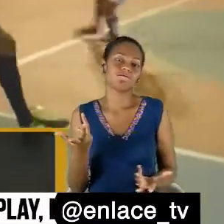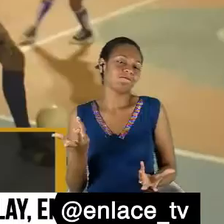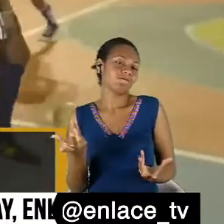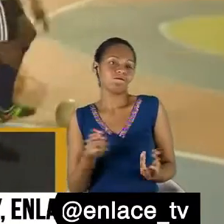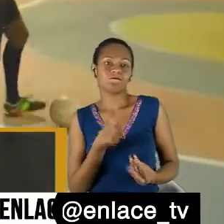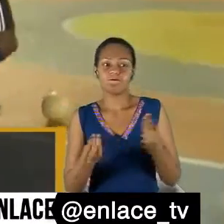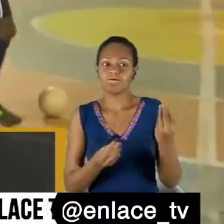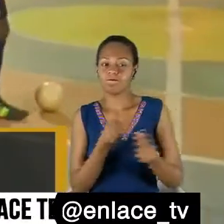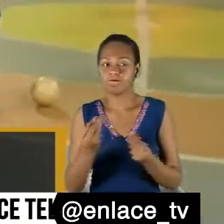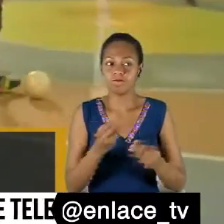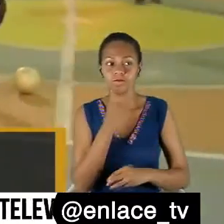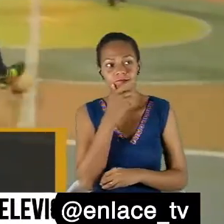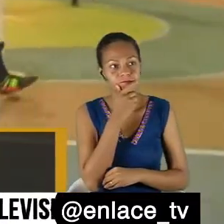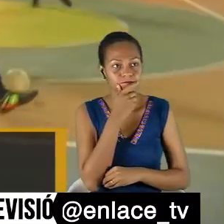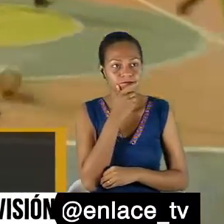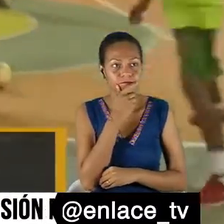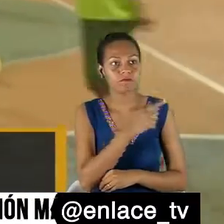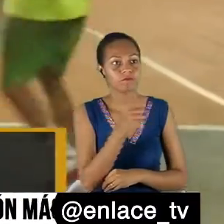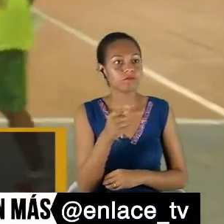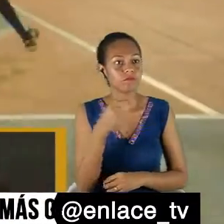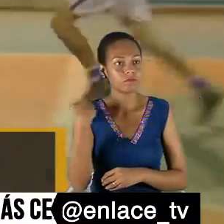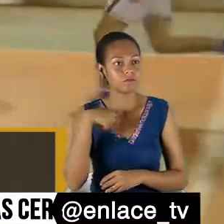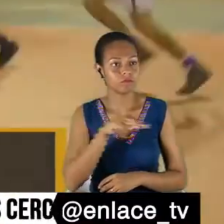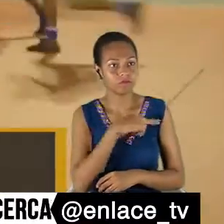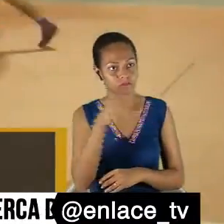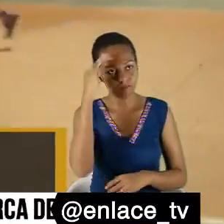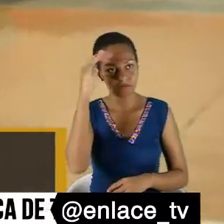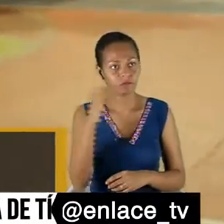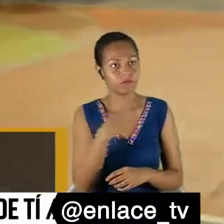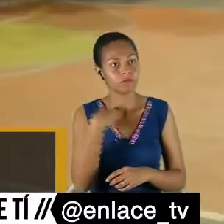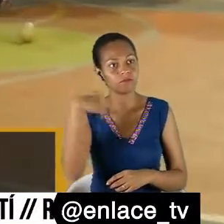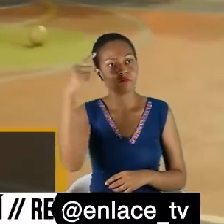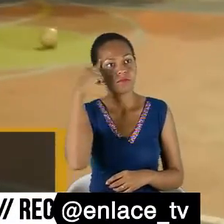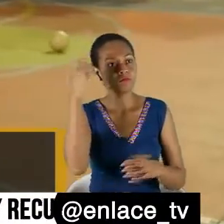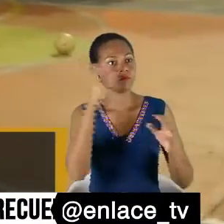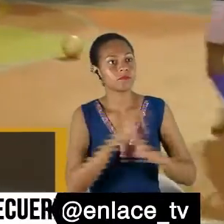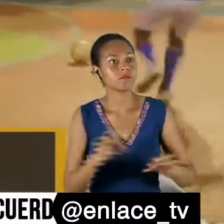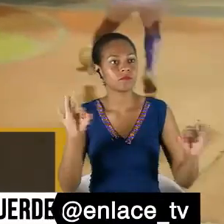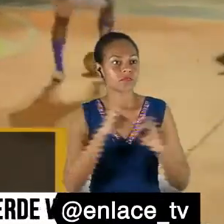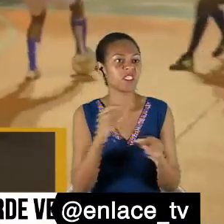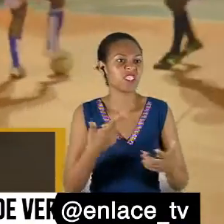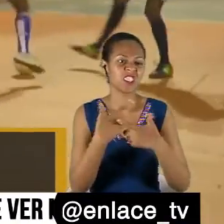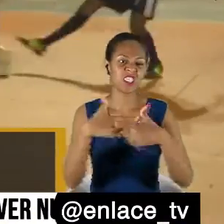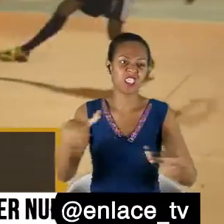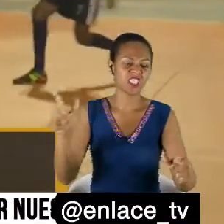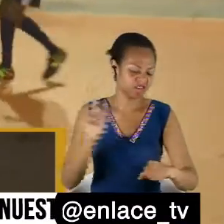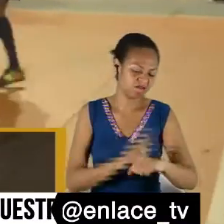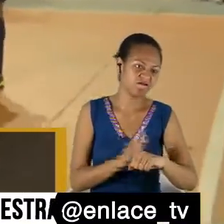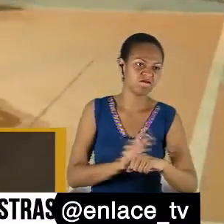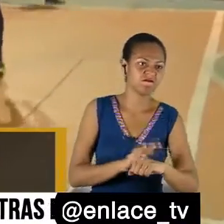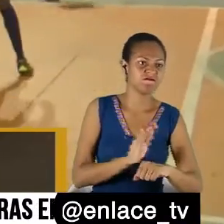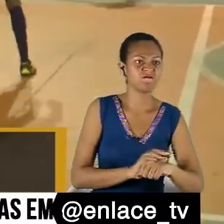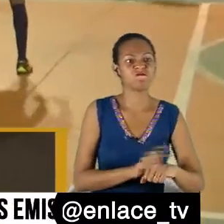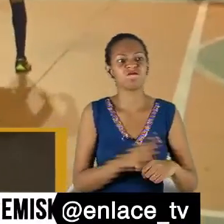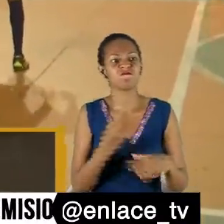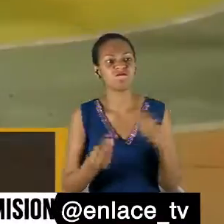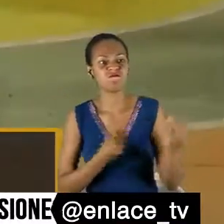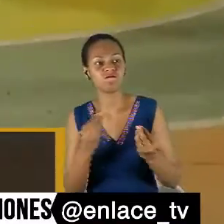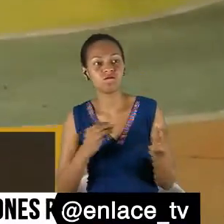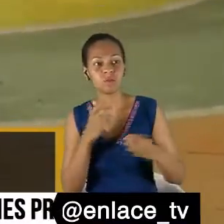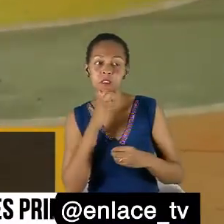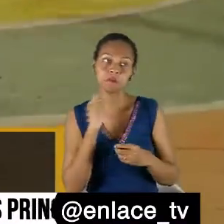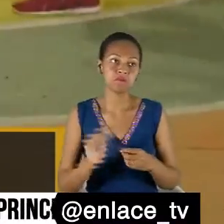Nos parece como Policía Nacional que es importante ocupar el espacio libre de estos jóvenes, en entendido de que pues